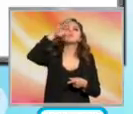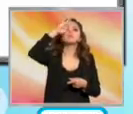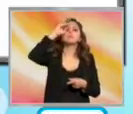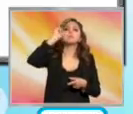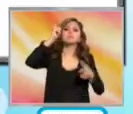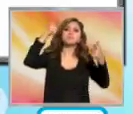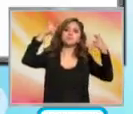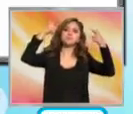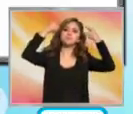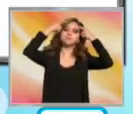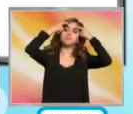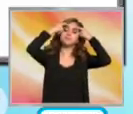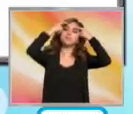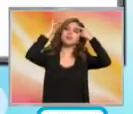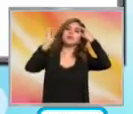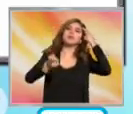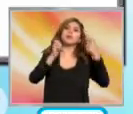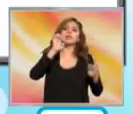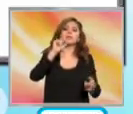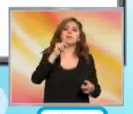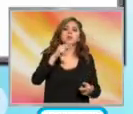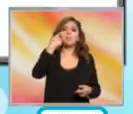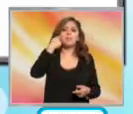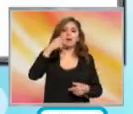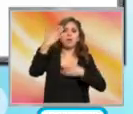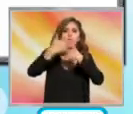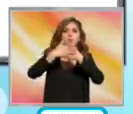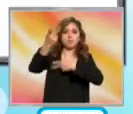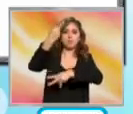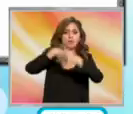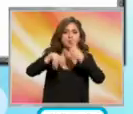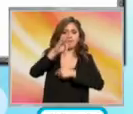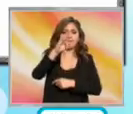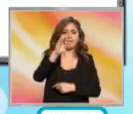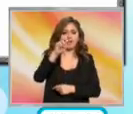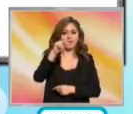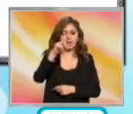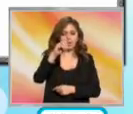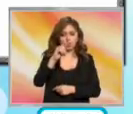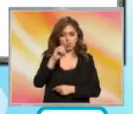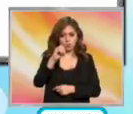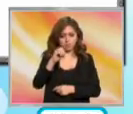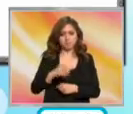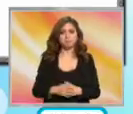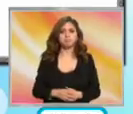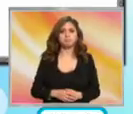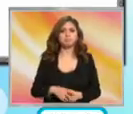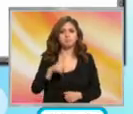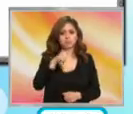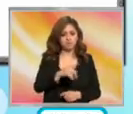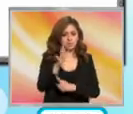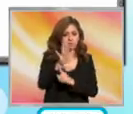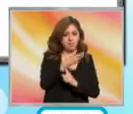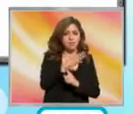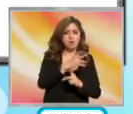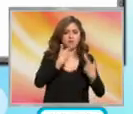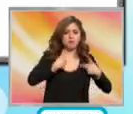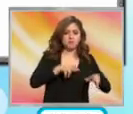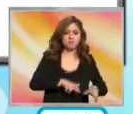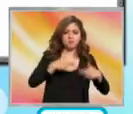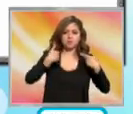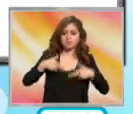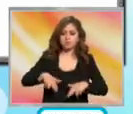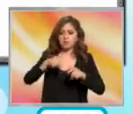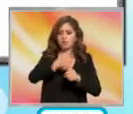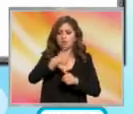la corona española, la corona de los Borbones, al poder con Fernando VII. O sea, la bandera nos sigue representando los momentos claros y precisos de cada época,